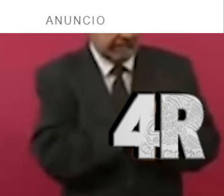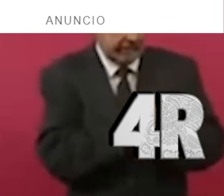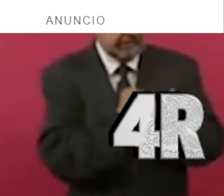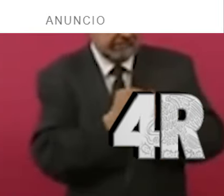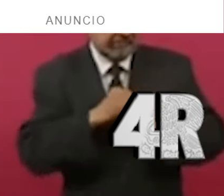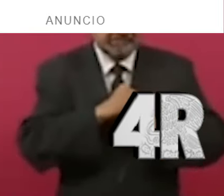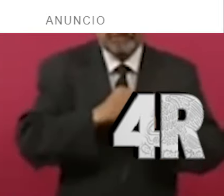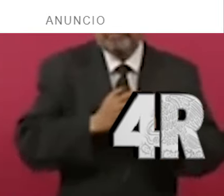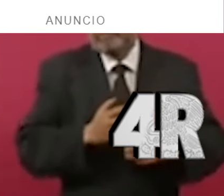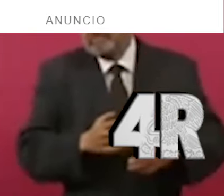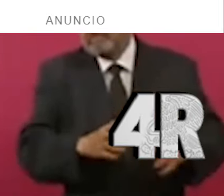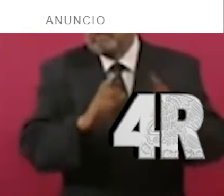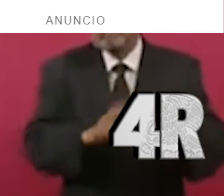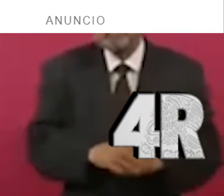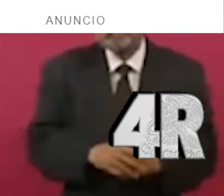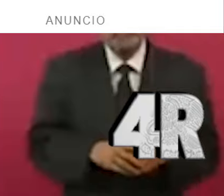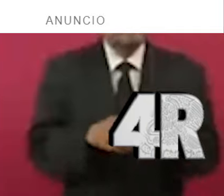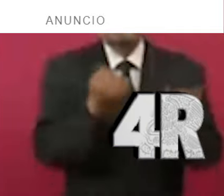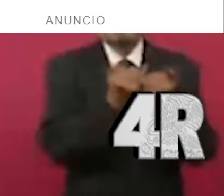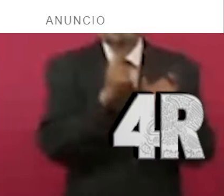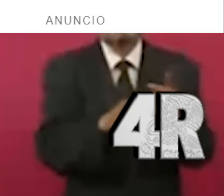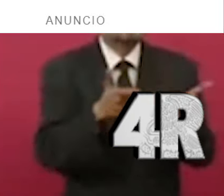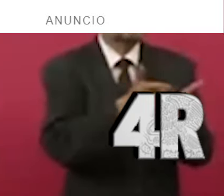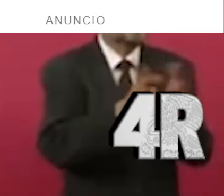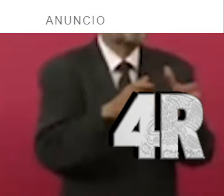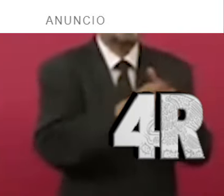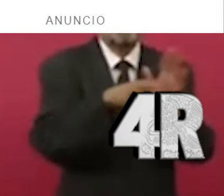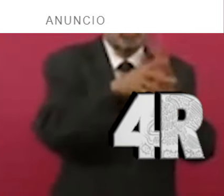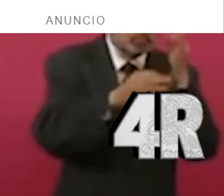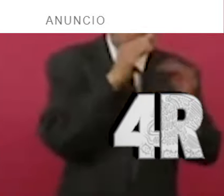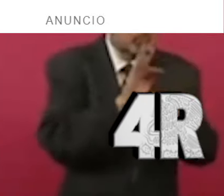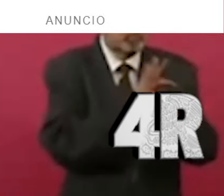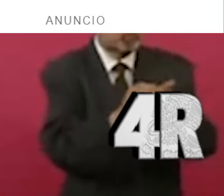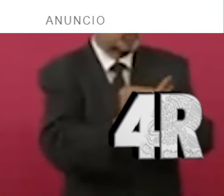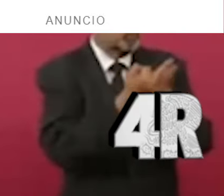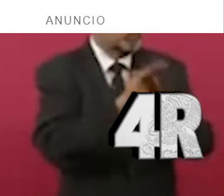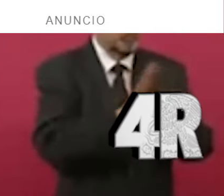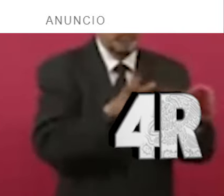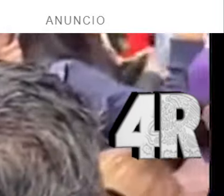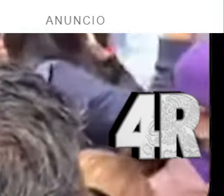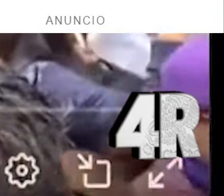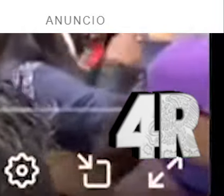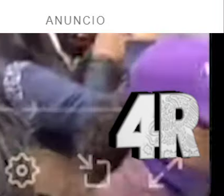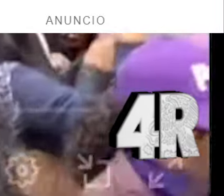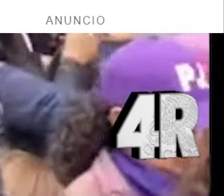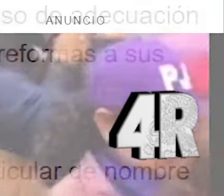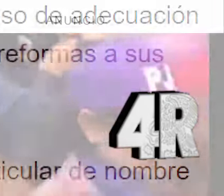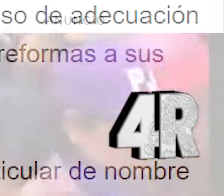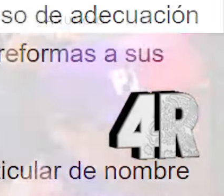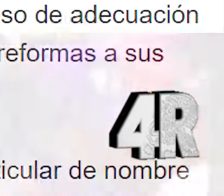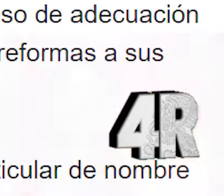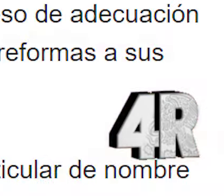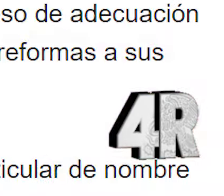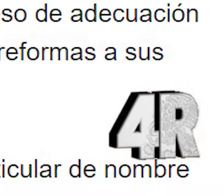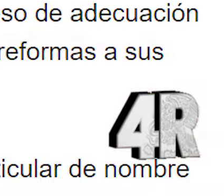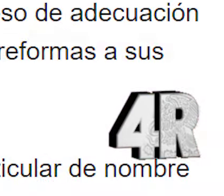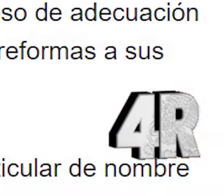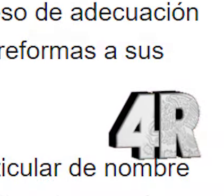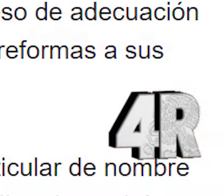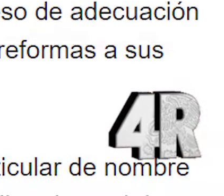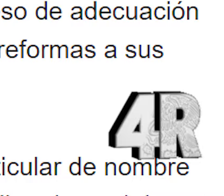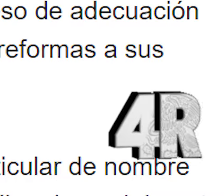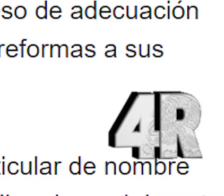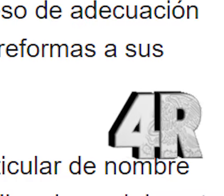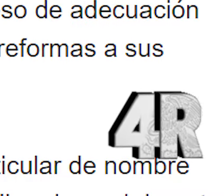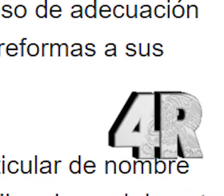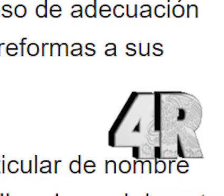panistas y quito ordena juez al INE y al senado abstenerse de continuar con elección judicial una juez Federal